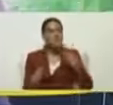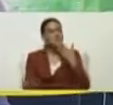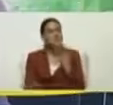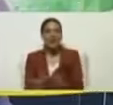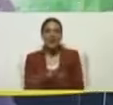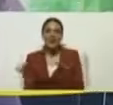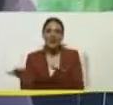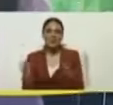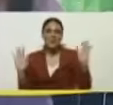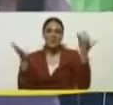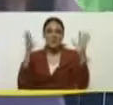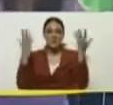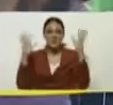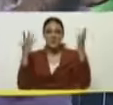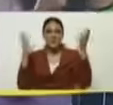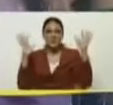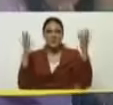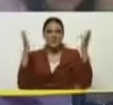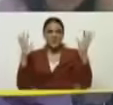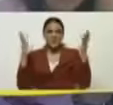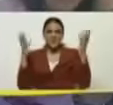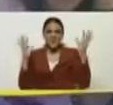gracias.